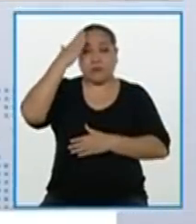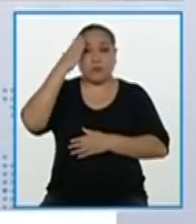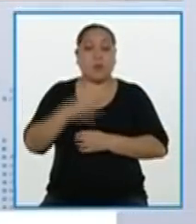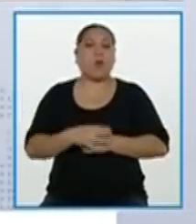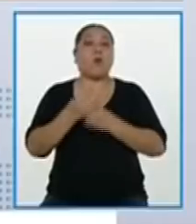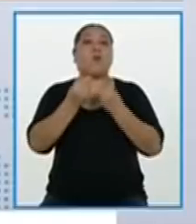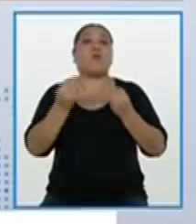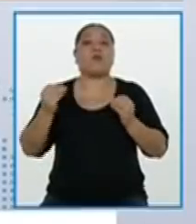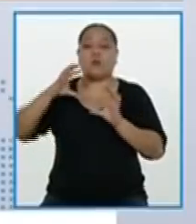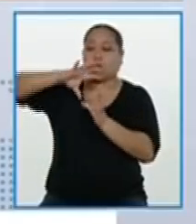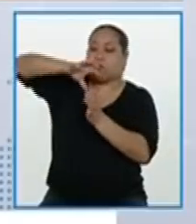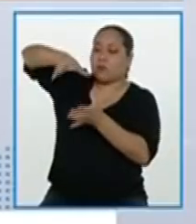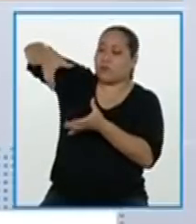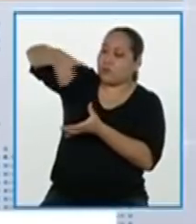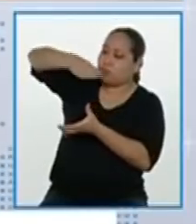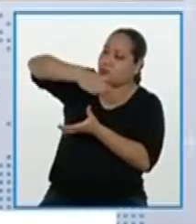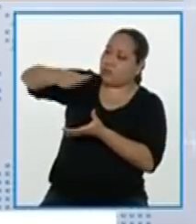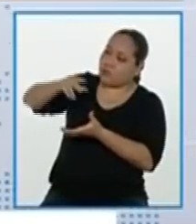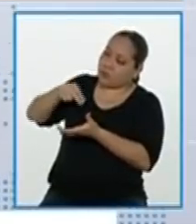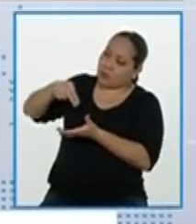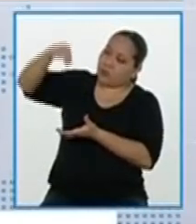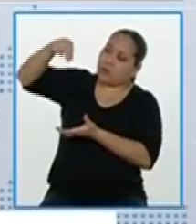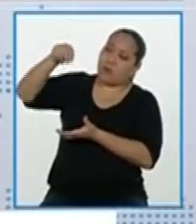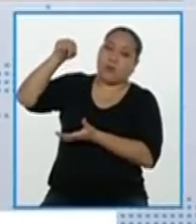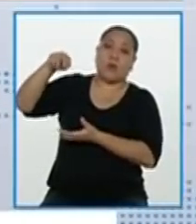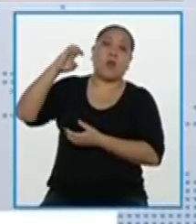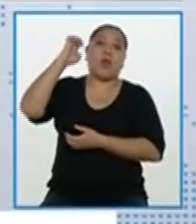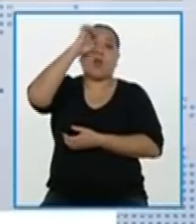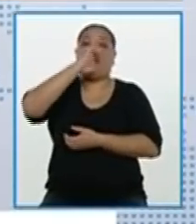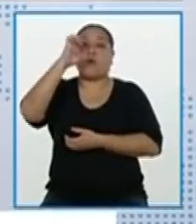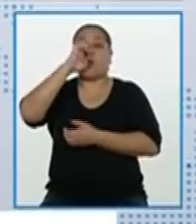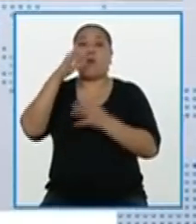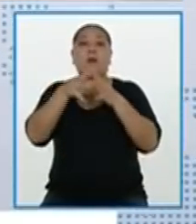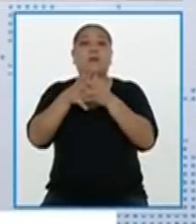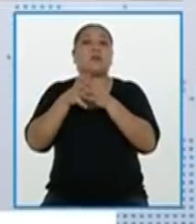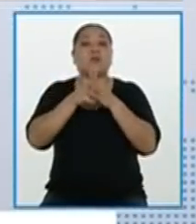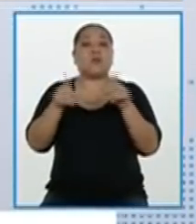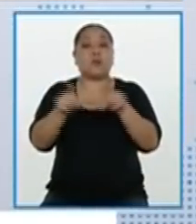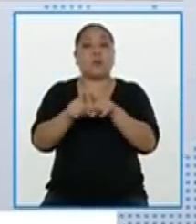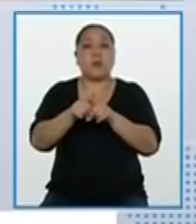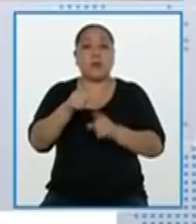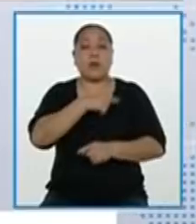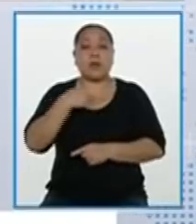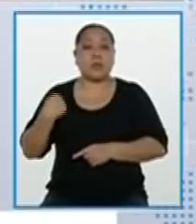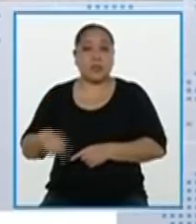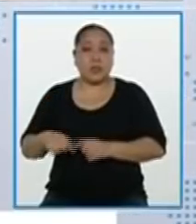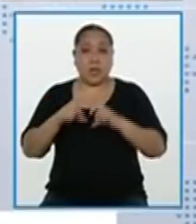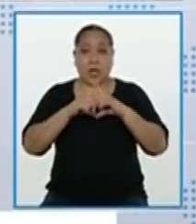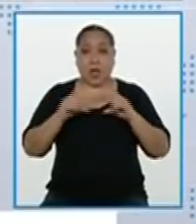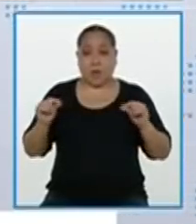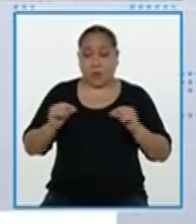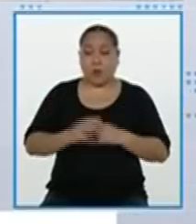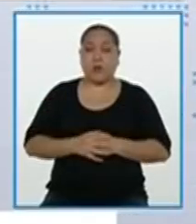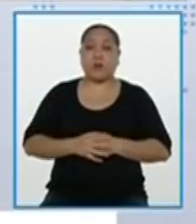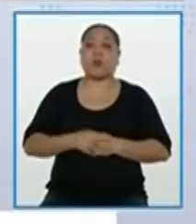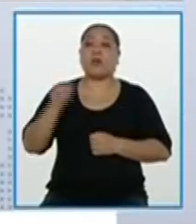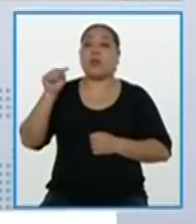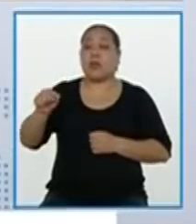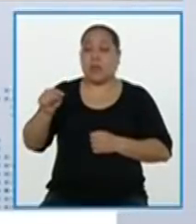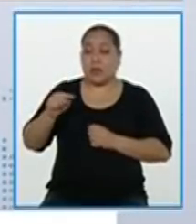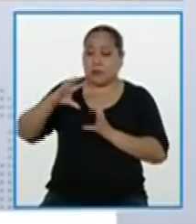oye, el default es que la economía sigue, ¿no? Y más bien voy a restringir esta y esta actividad porque las considero riesgosas.